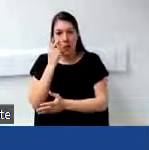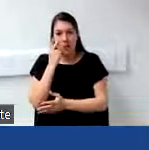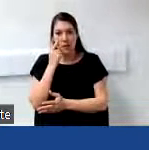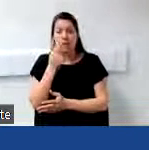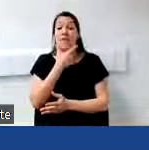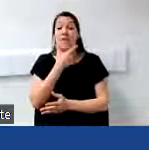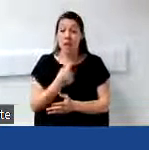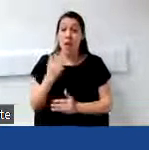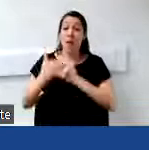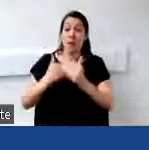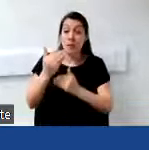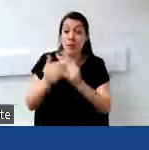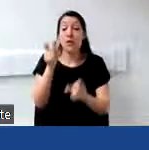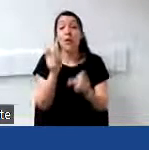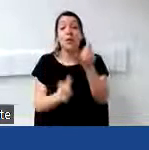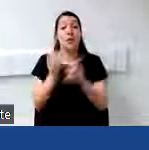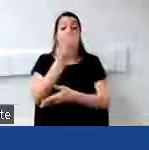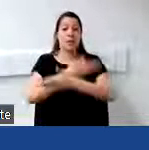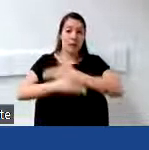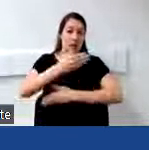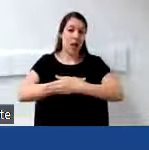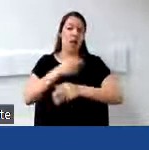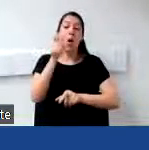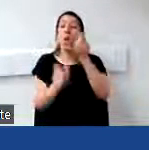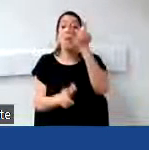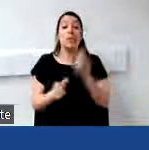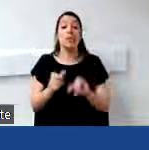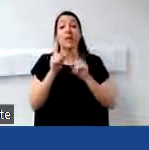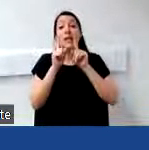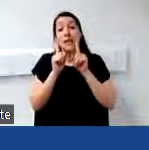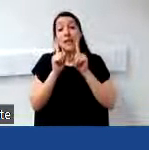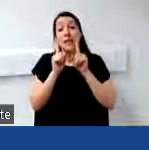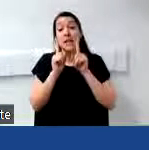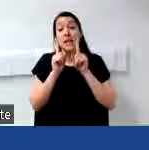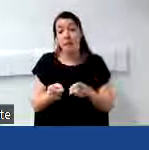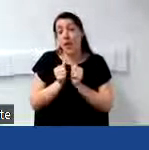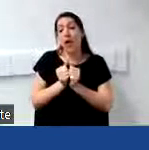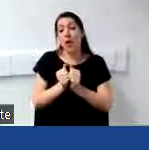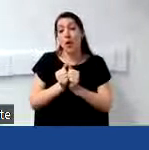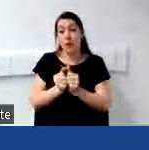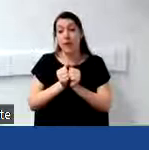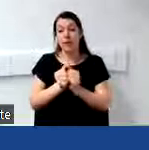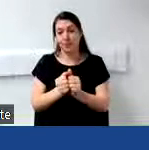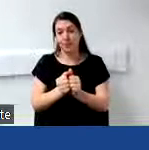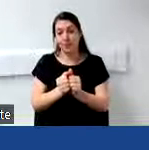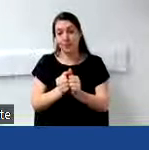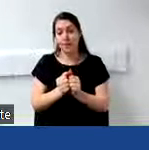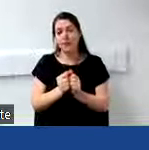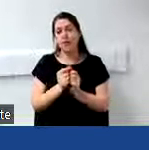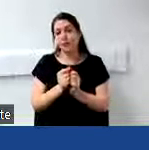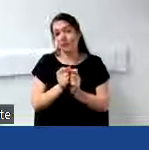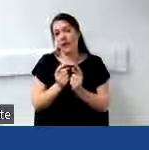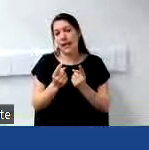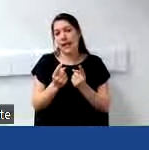instrucciones o procedimientos a las personas con discapacidad o a aquellas personas que también están acompañando, ¿no? Cuando se requiere de algún